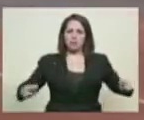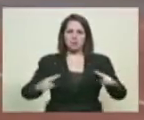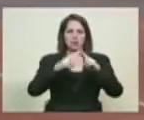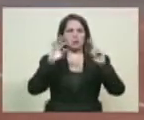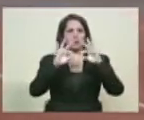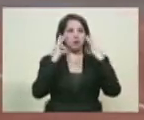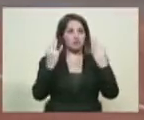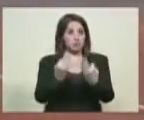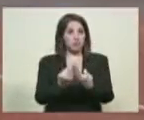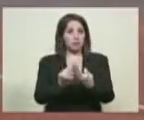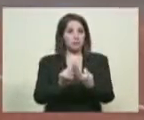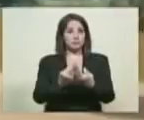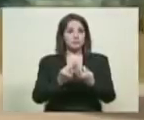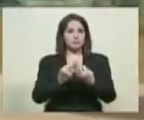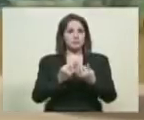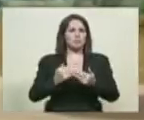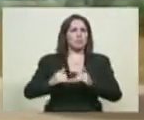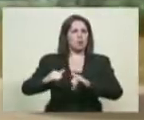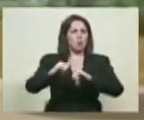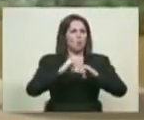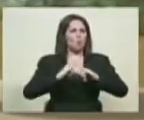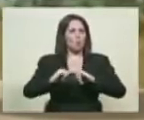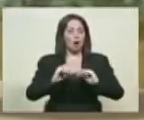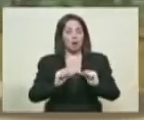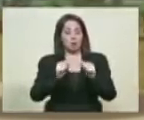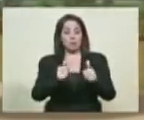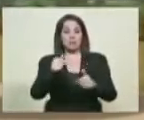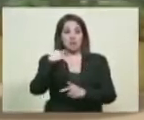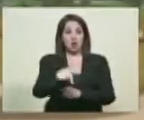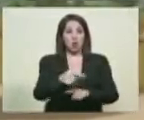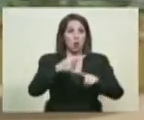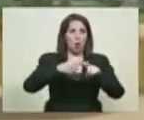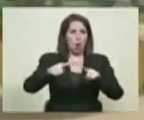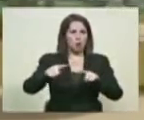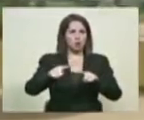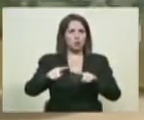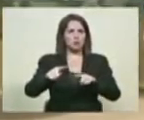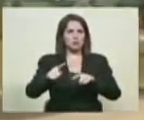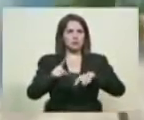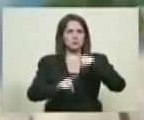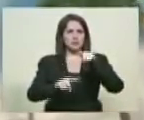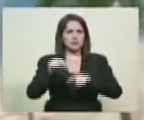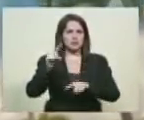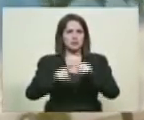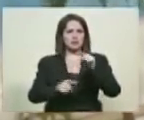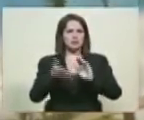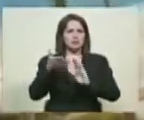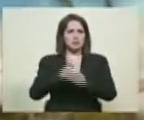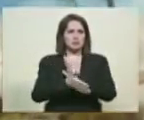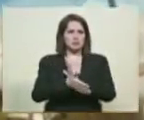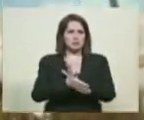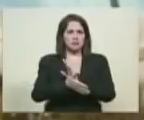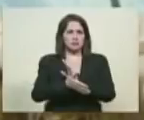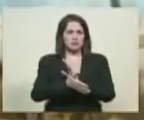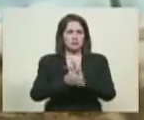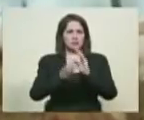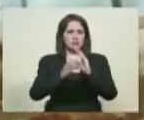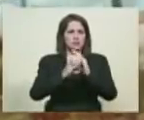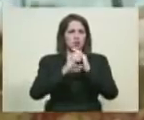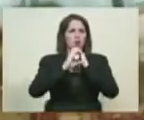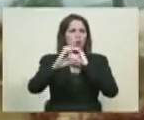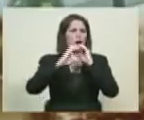familiar. Igualmente, bueno, como usted dijo, hoy vamos a iniciar Transmiranda. Bueno, le envío un saludo muy especial a mis vecinos de